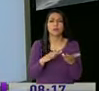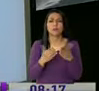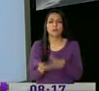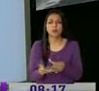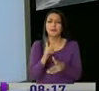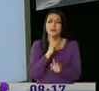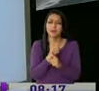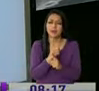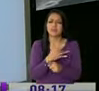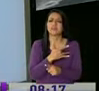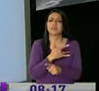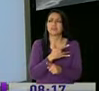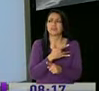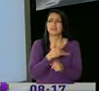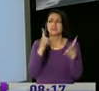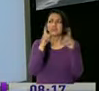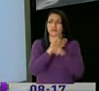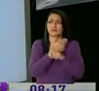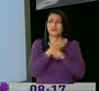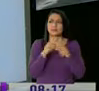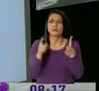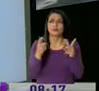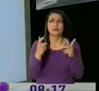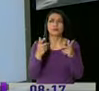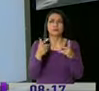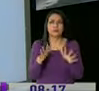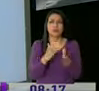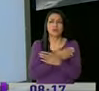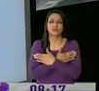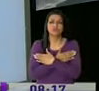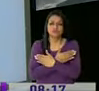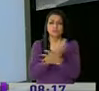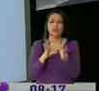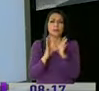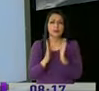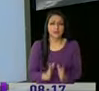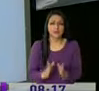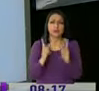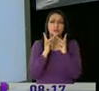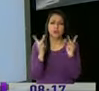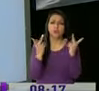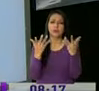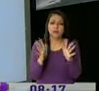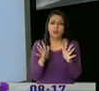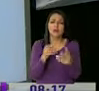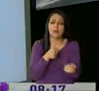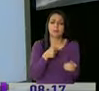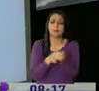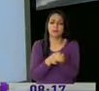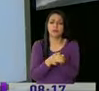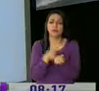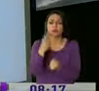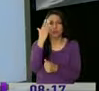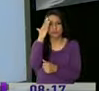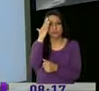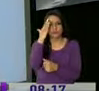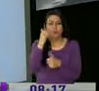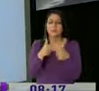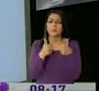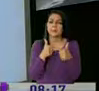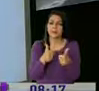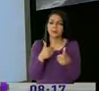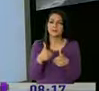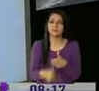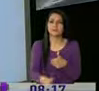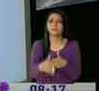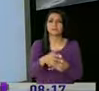a cualquiera de nosotros cuando un familiar cercano se va. Pero el cariño de tus compañeros y del público que está contigo va a hacer que esa fortaleza vaya caminando